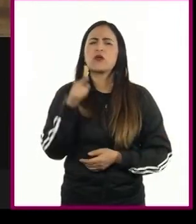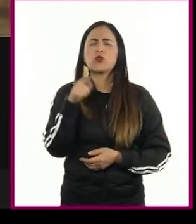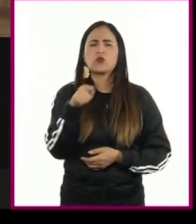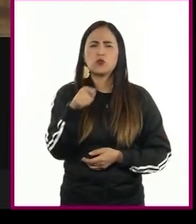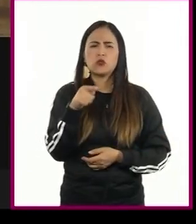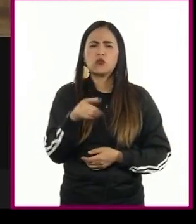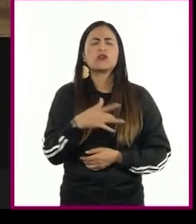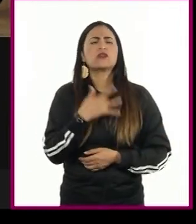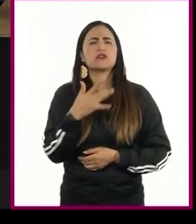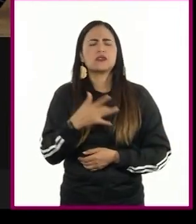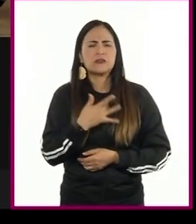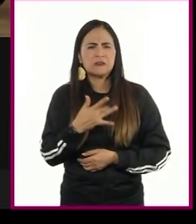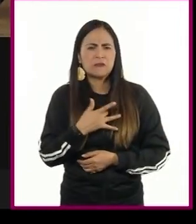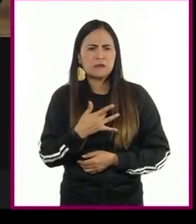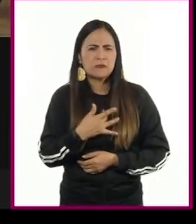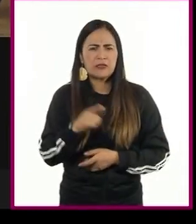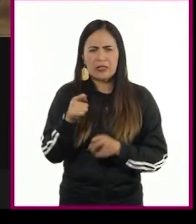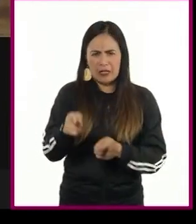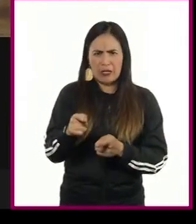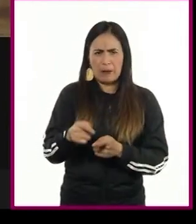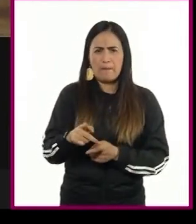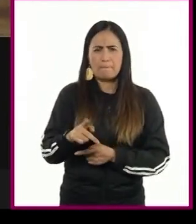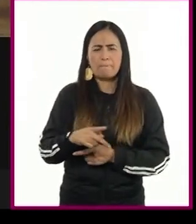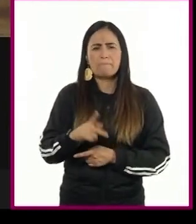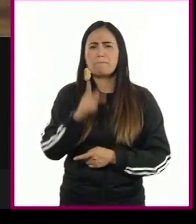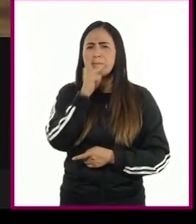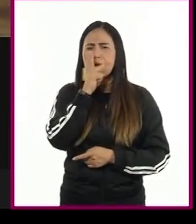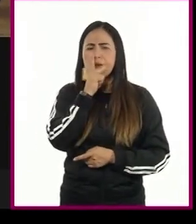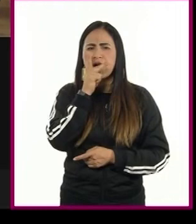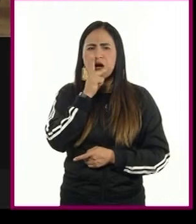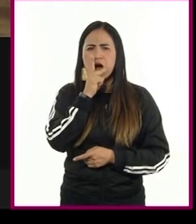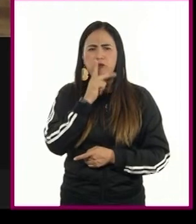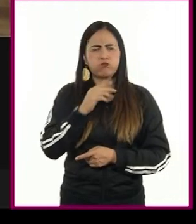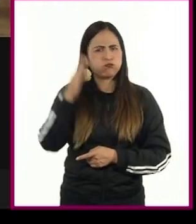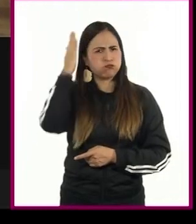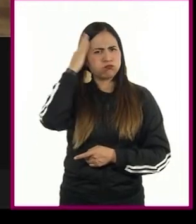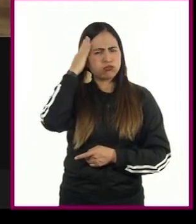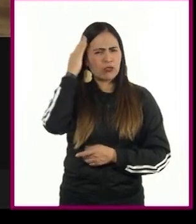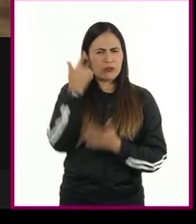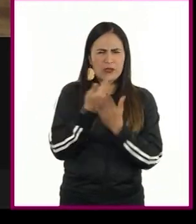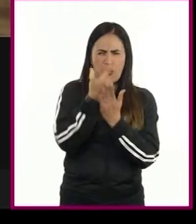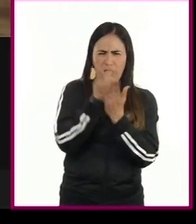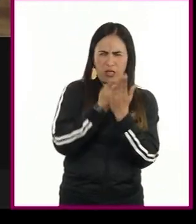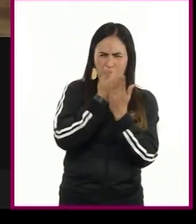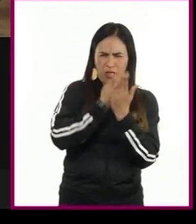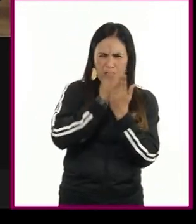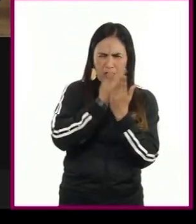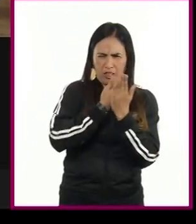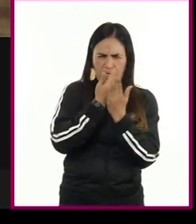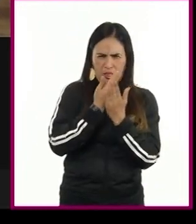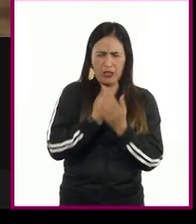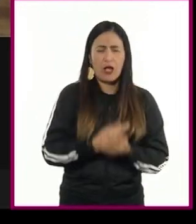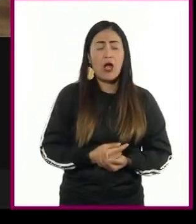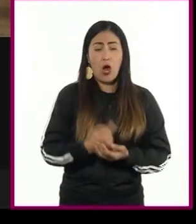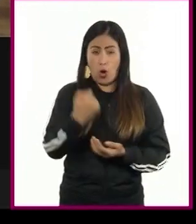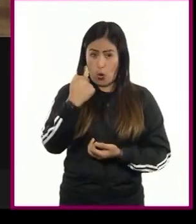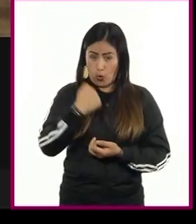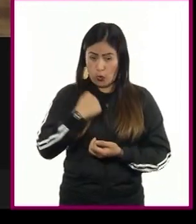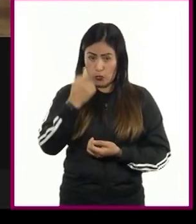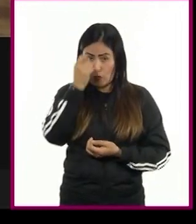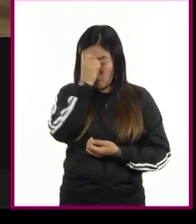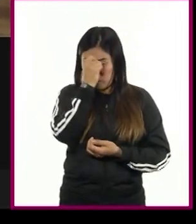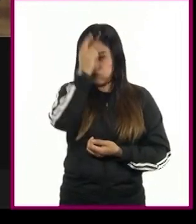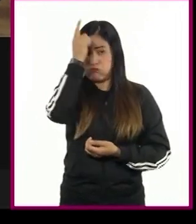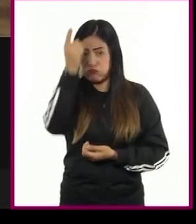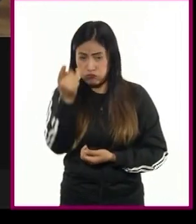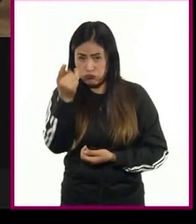usted considerado, además, el padre de la contabilidad? Claro que sí. Aunque no fui yo quien inventó la partida